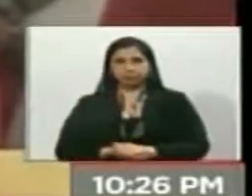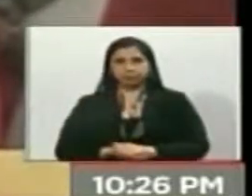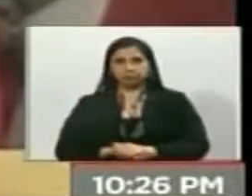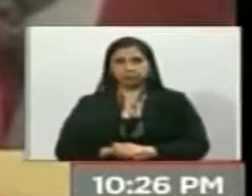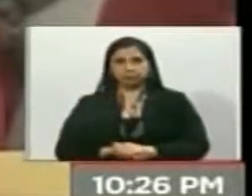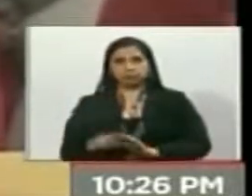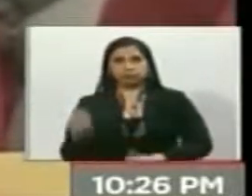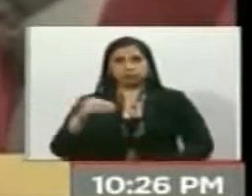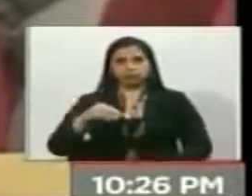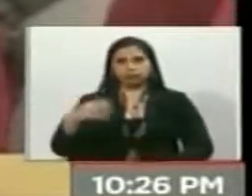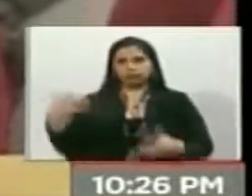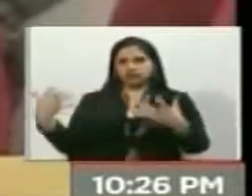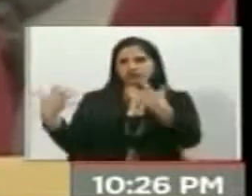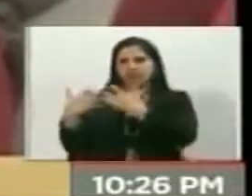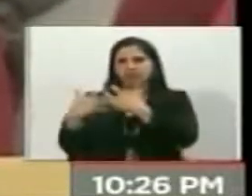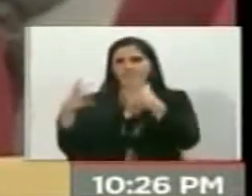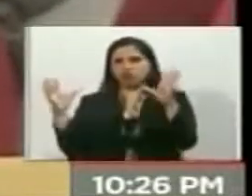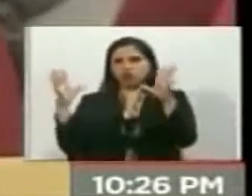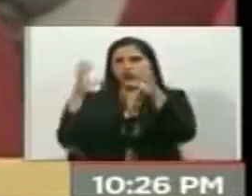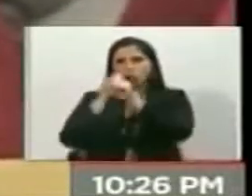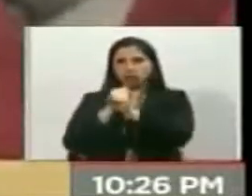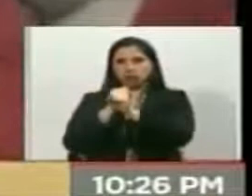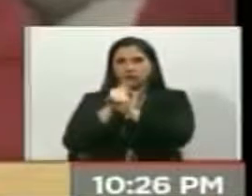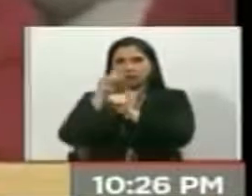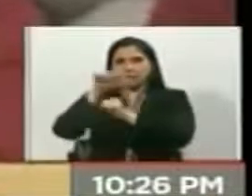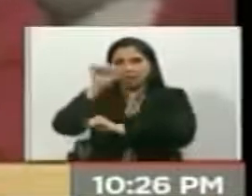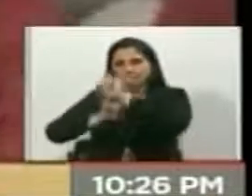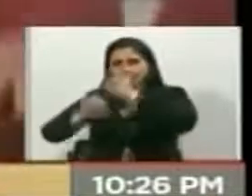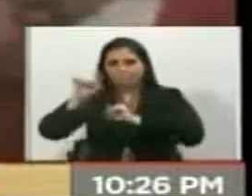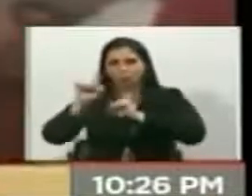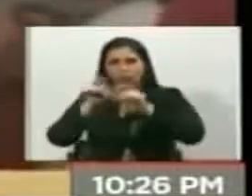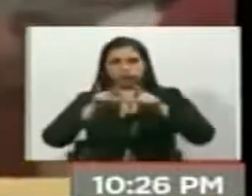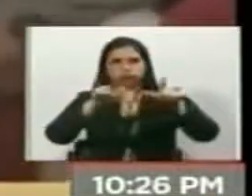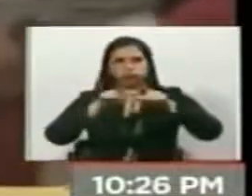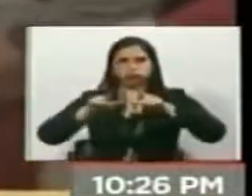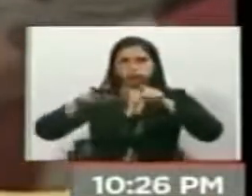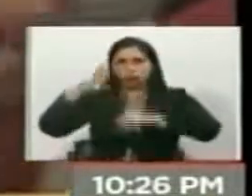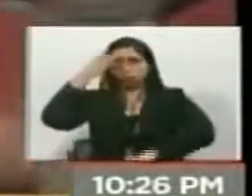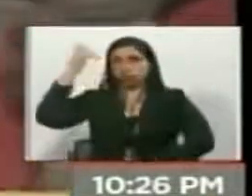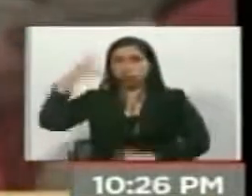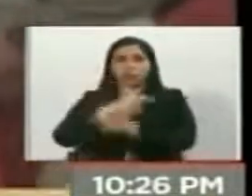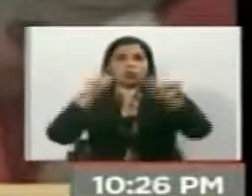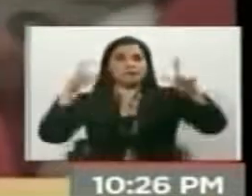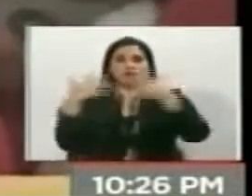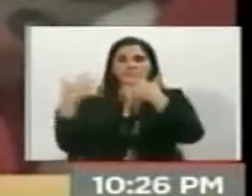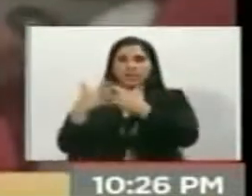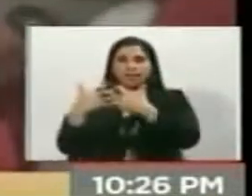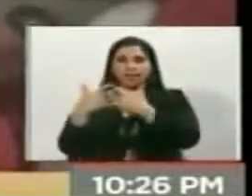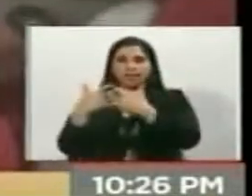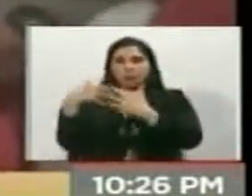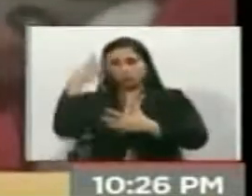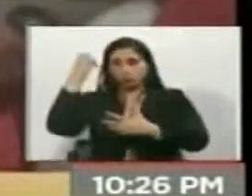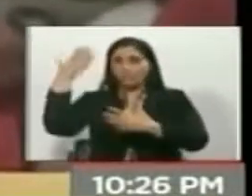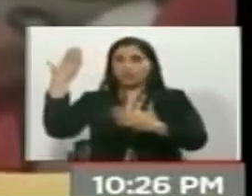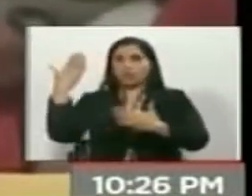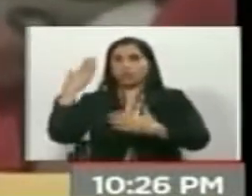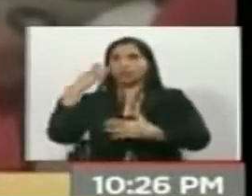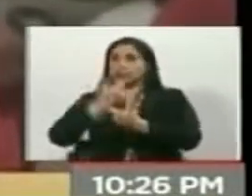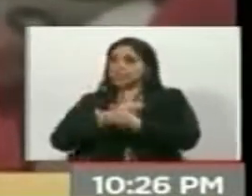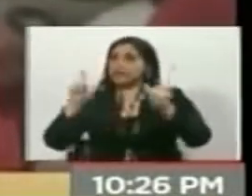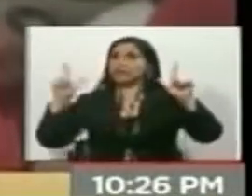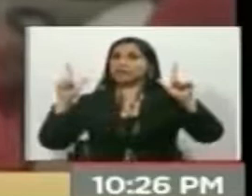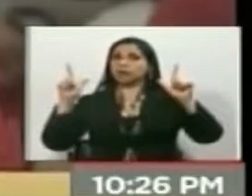incluso para la guerra nocturna y la defensa en localidades. Que Dios nos libre de una guerra. Dios mío, líbranos de una